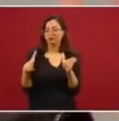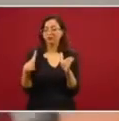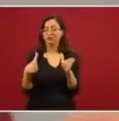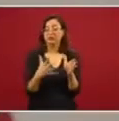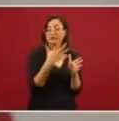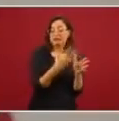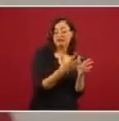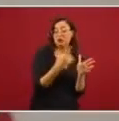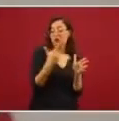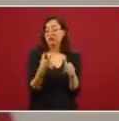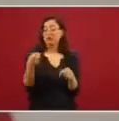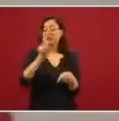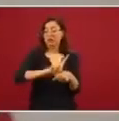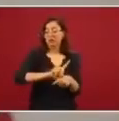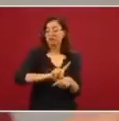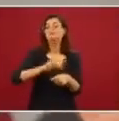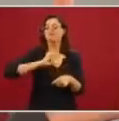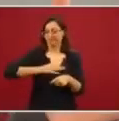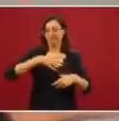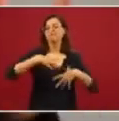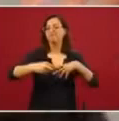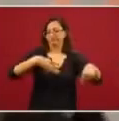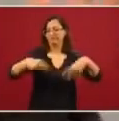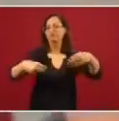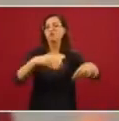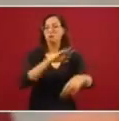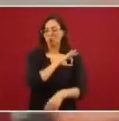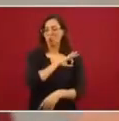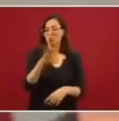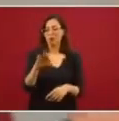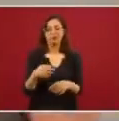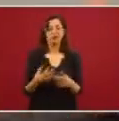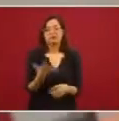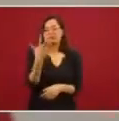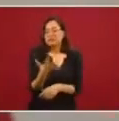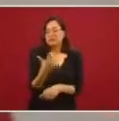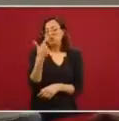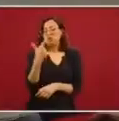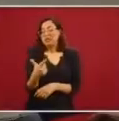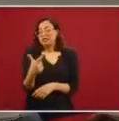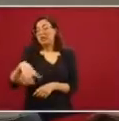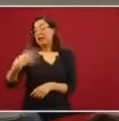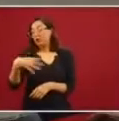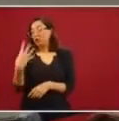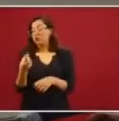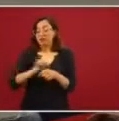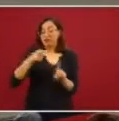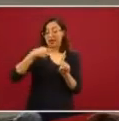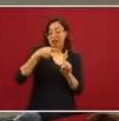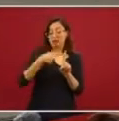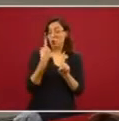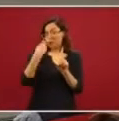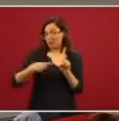5 o 7 es infectante entonces una persona durante esos 5 7 o hasta 14 días puede